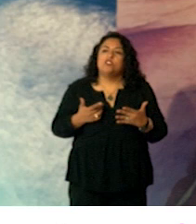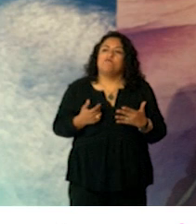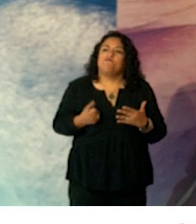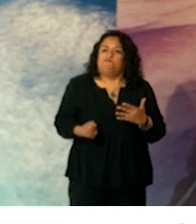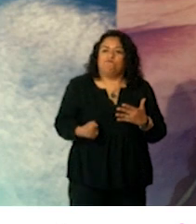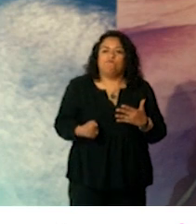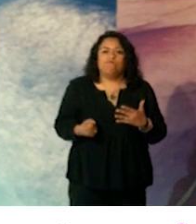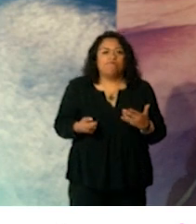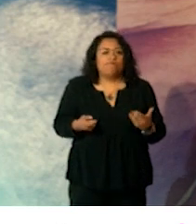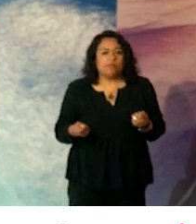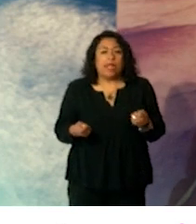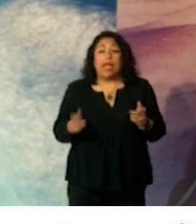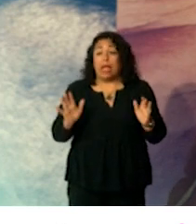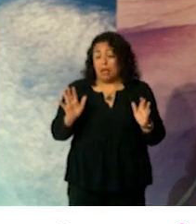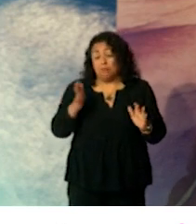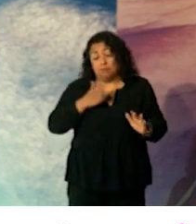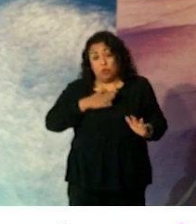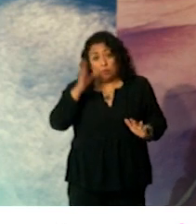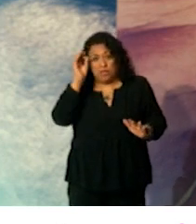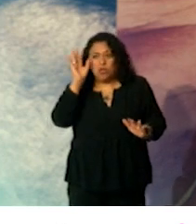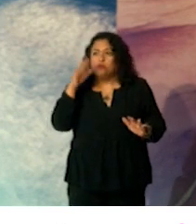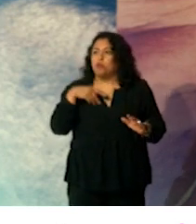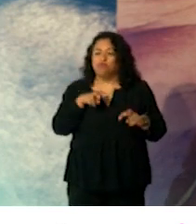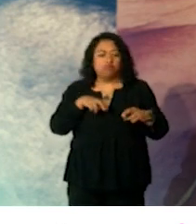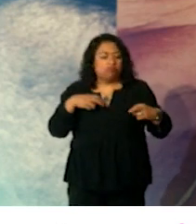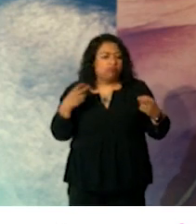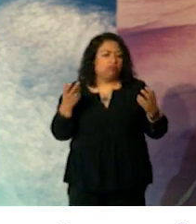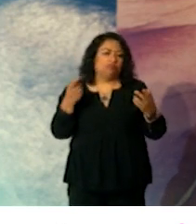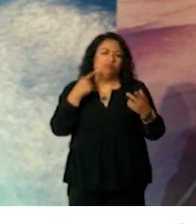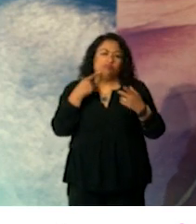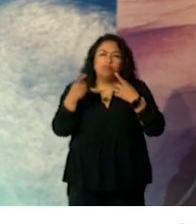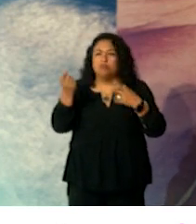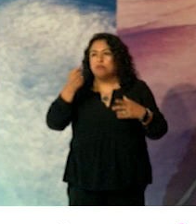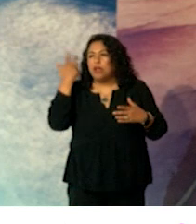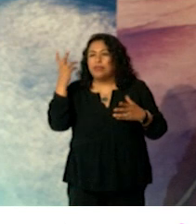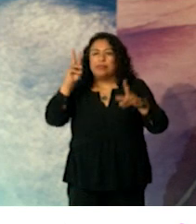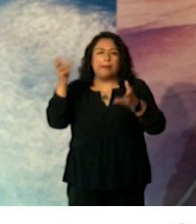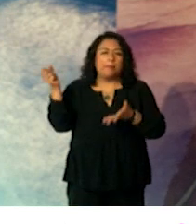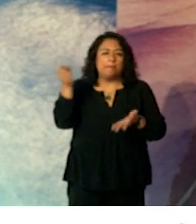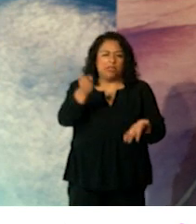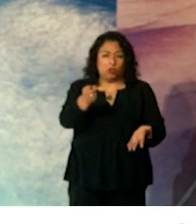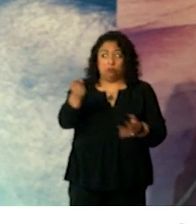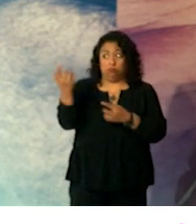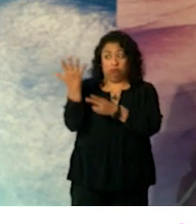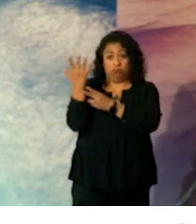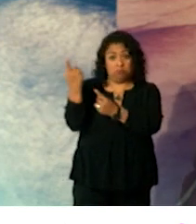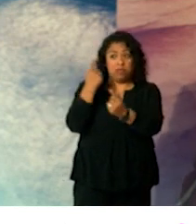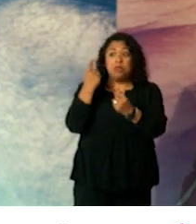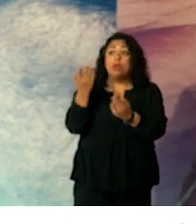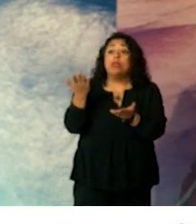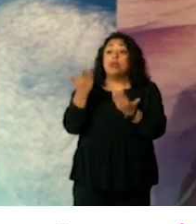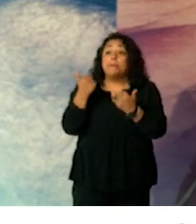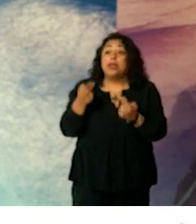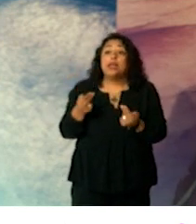dominio. Entonces creo que cuando llego a un panel en conferencias de inversión, me dicen, dame el